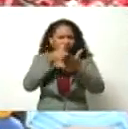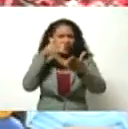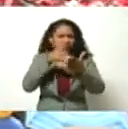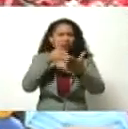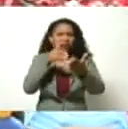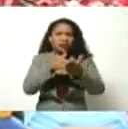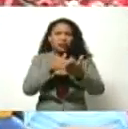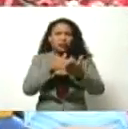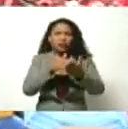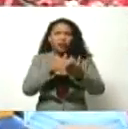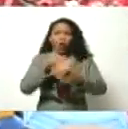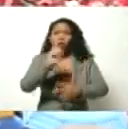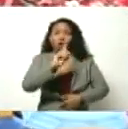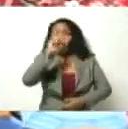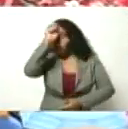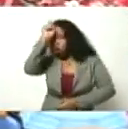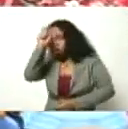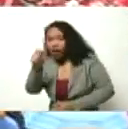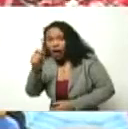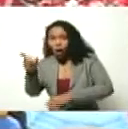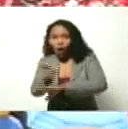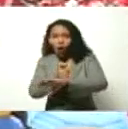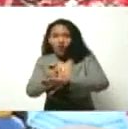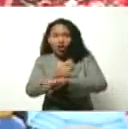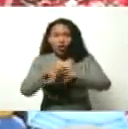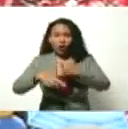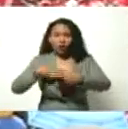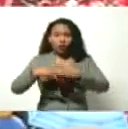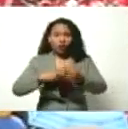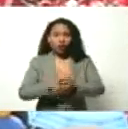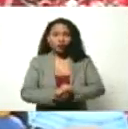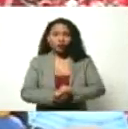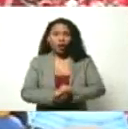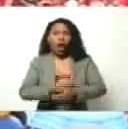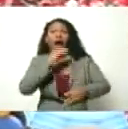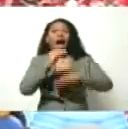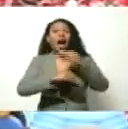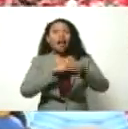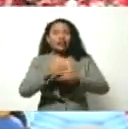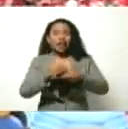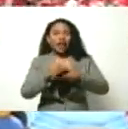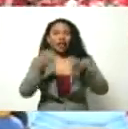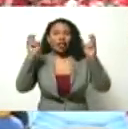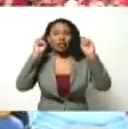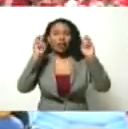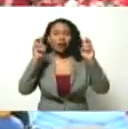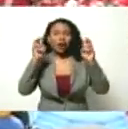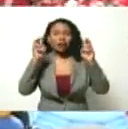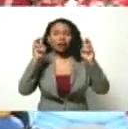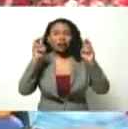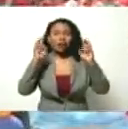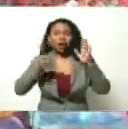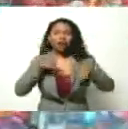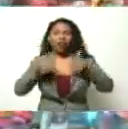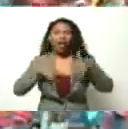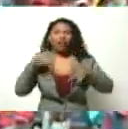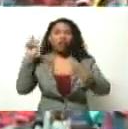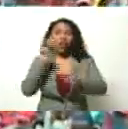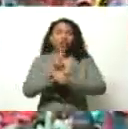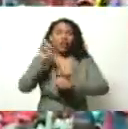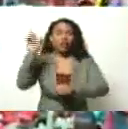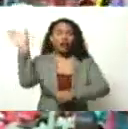con desconocer al gobierno Revolucionario con generar hechos de violencia y desde allá Desde